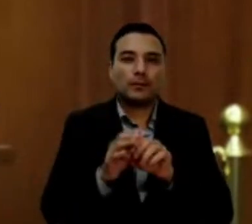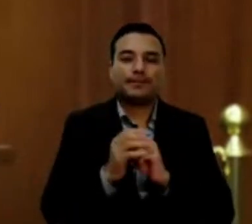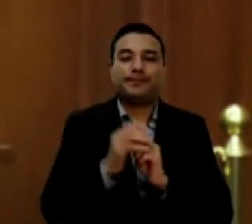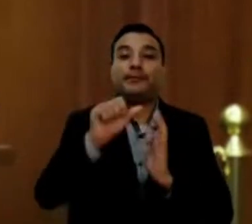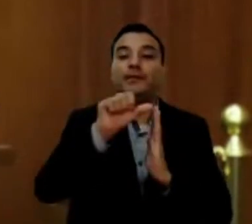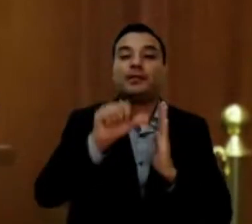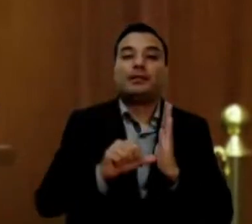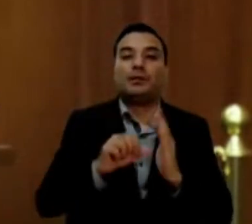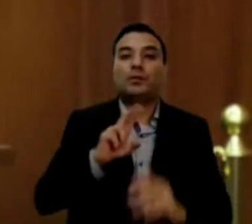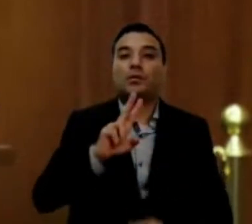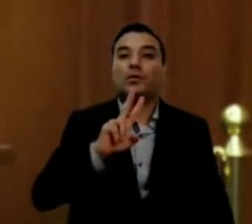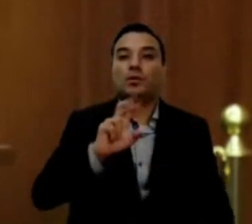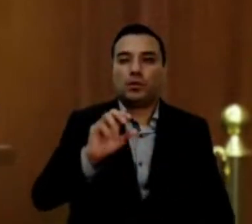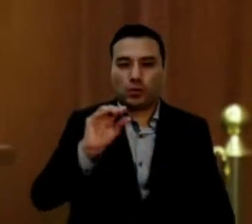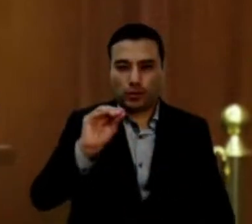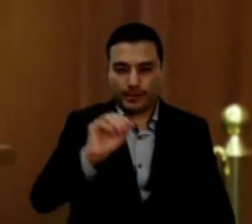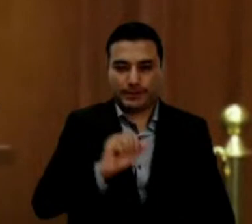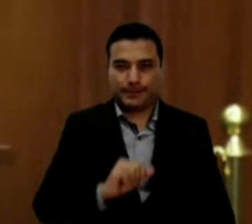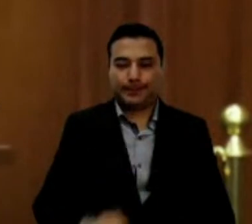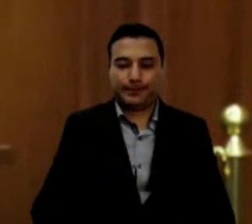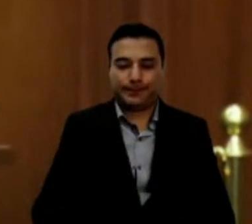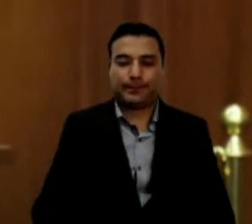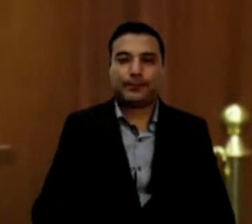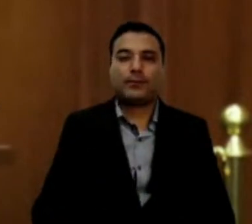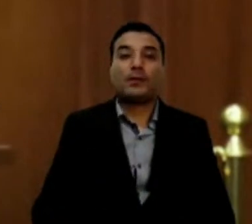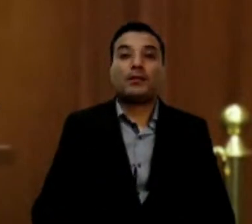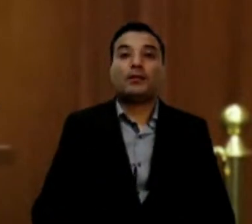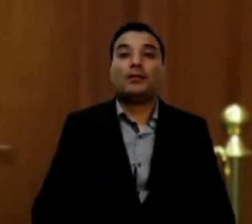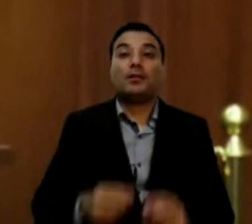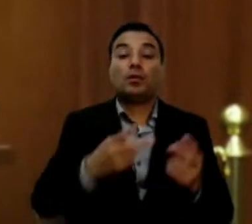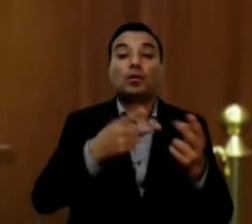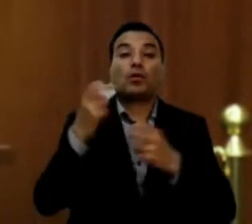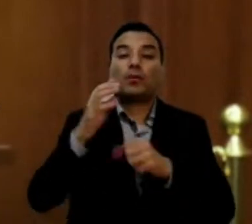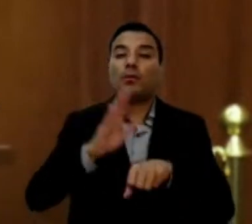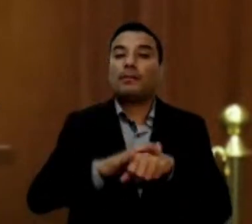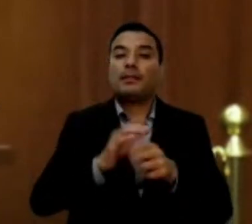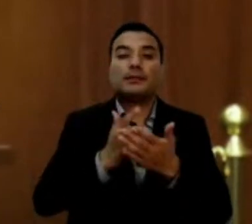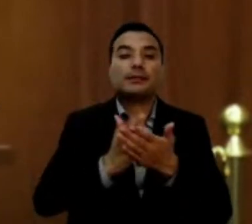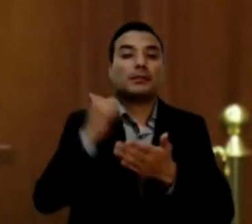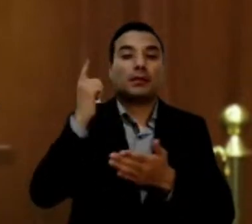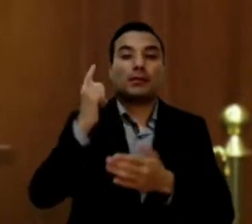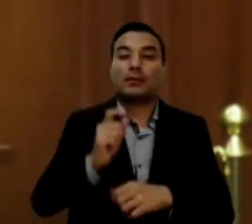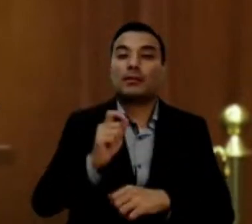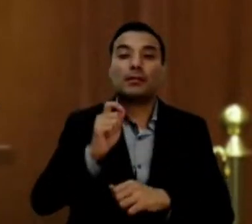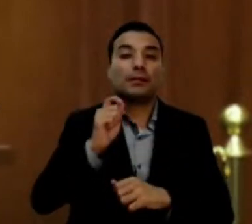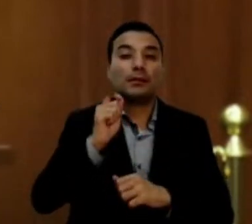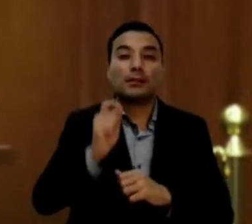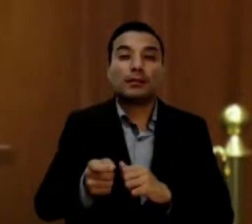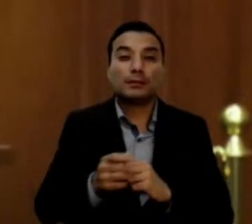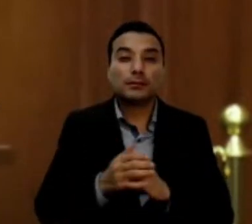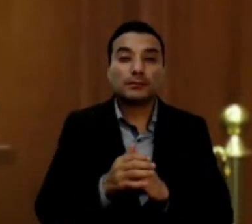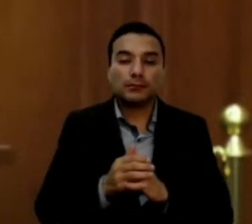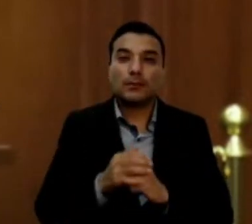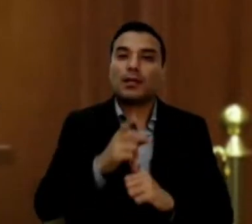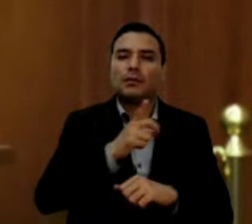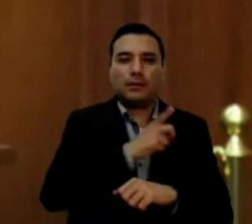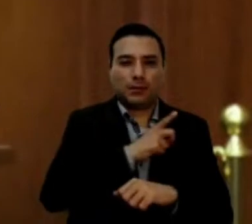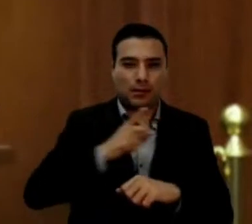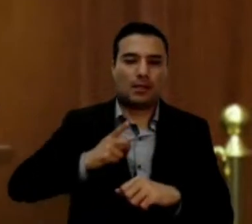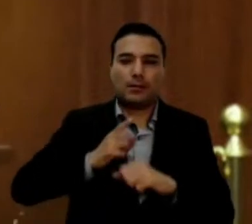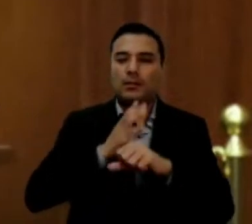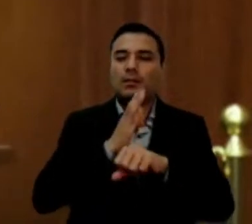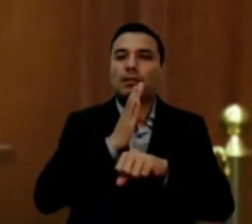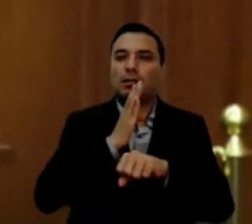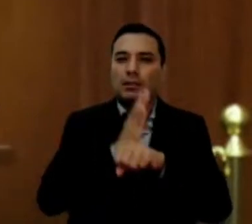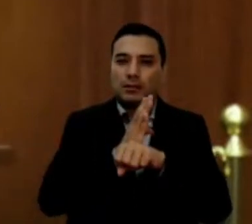Artículo 290. Son circunstancias que agravan la penalidad en el delito de robo y se sancionarán, además de las